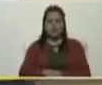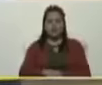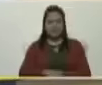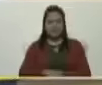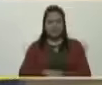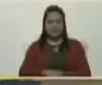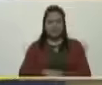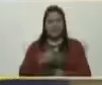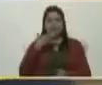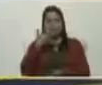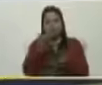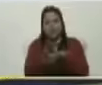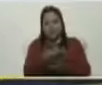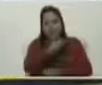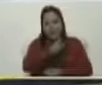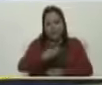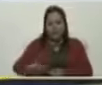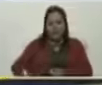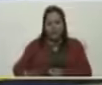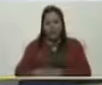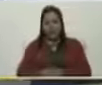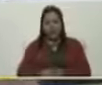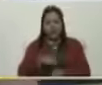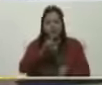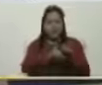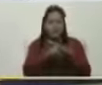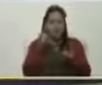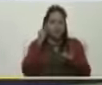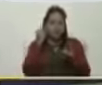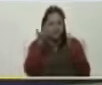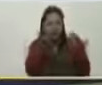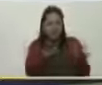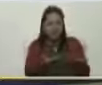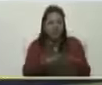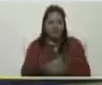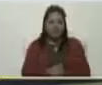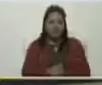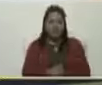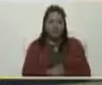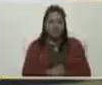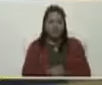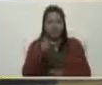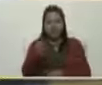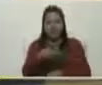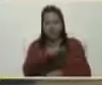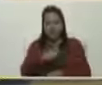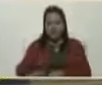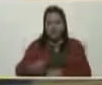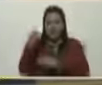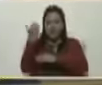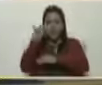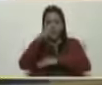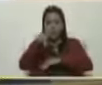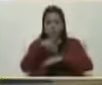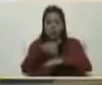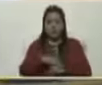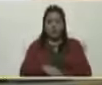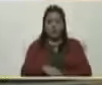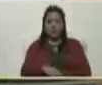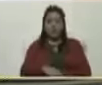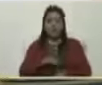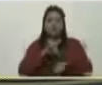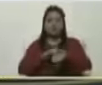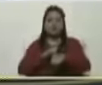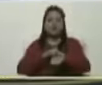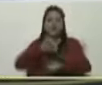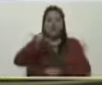Gracias, presidente, la primera dama, al presidente de la Asamblea Nacional, el doctor Jorge